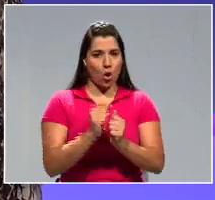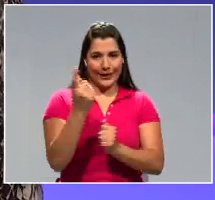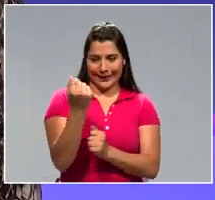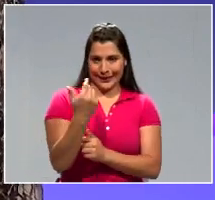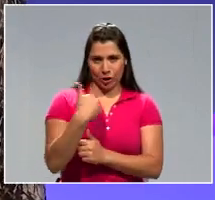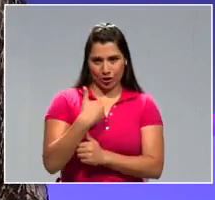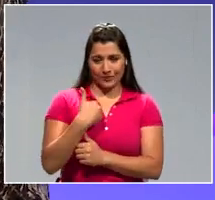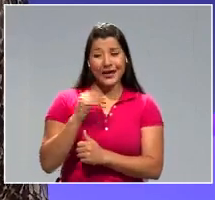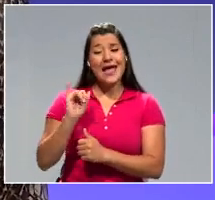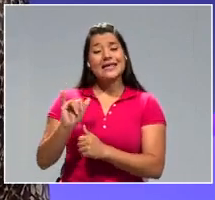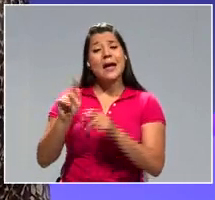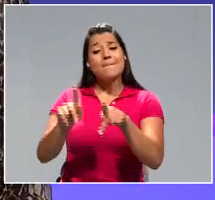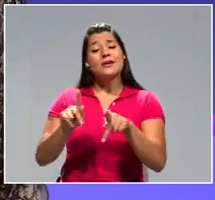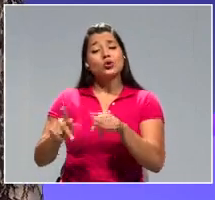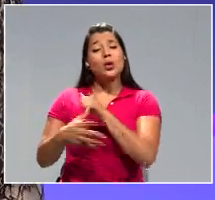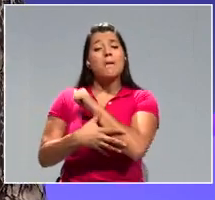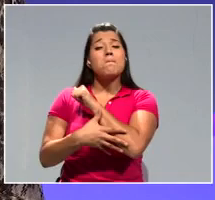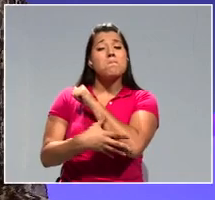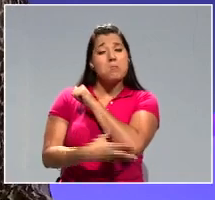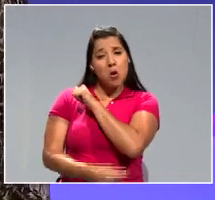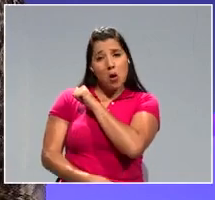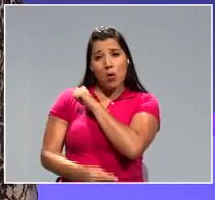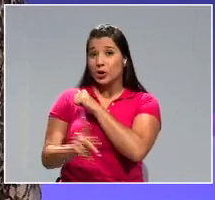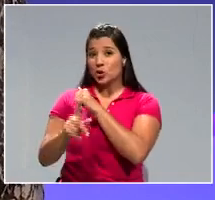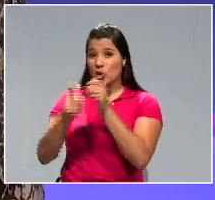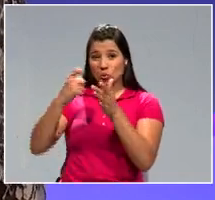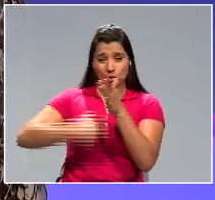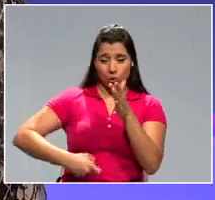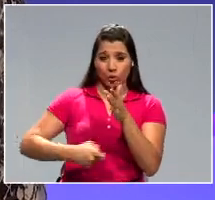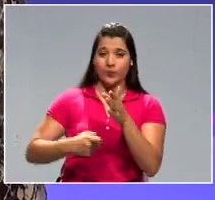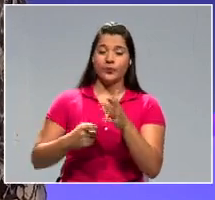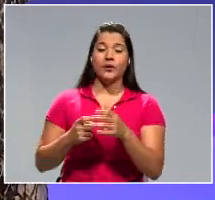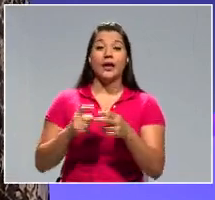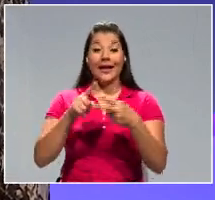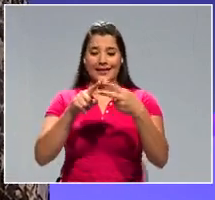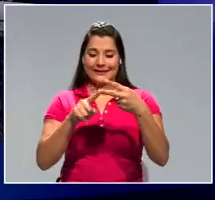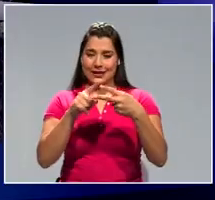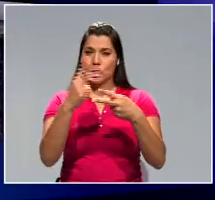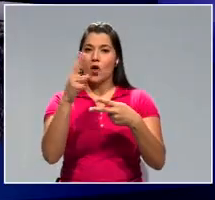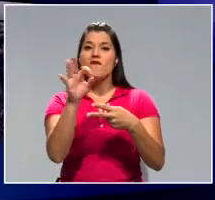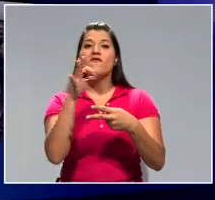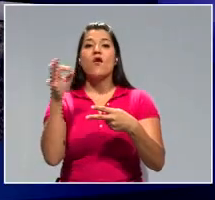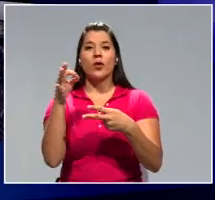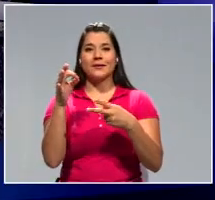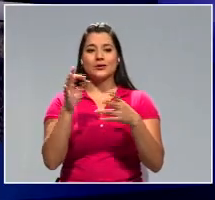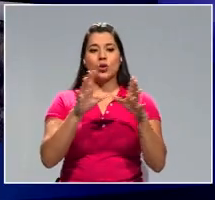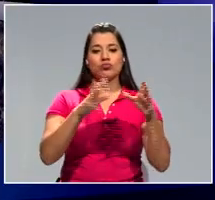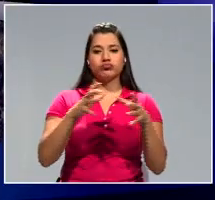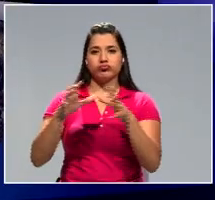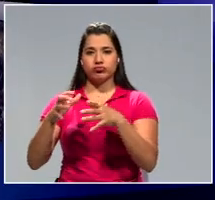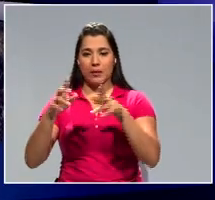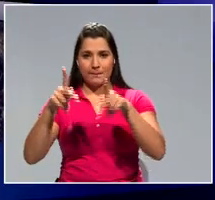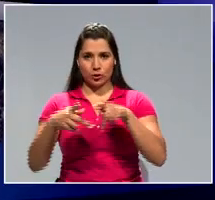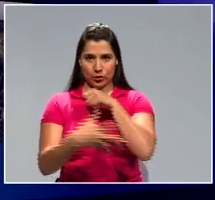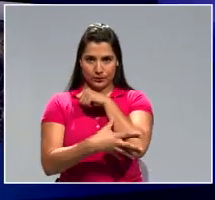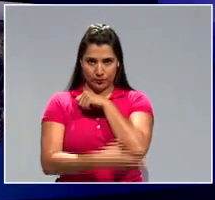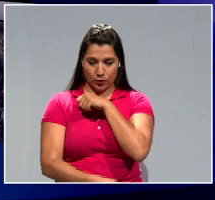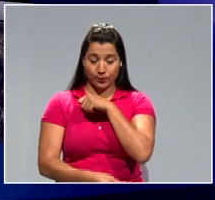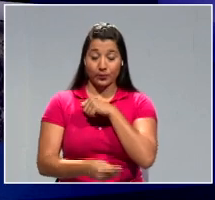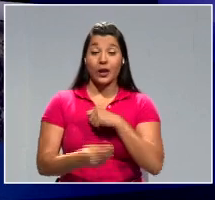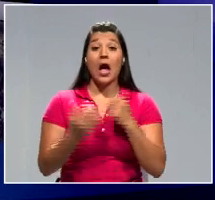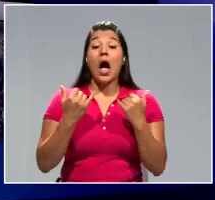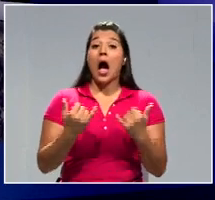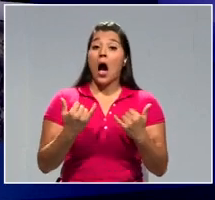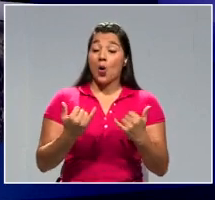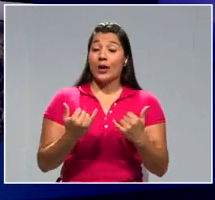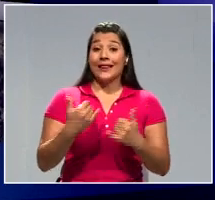los pobres no extremos, y esto nos da la pobreza vía ingresos. En esta situación tenemos